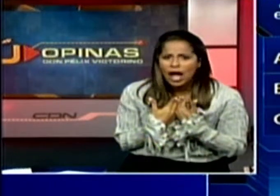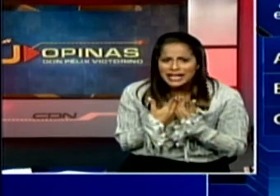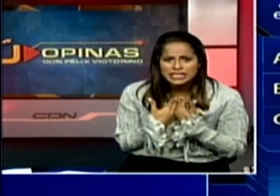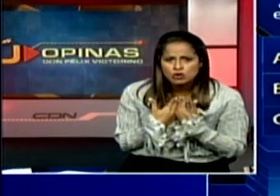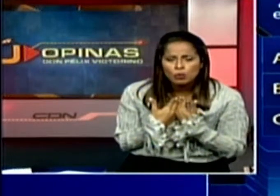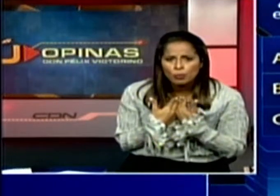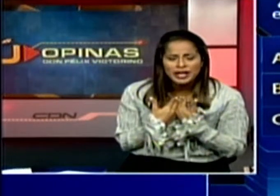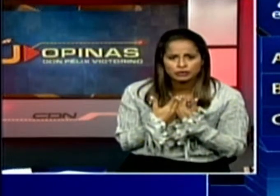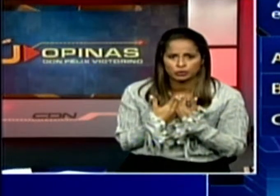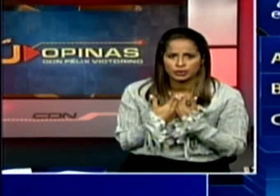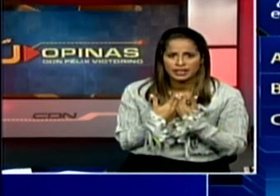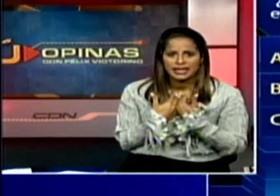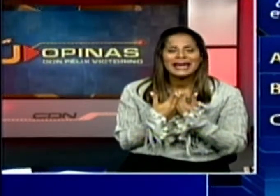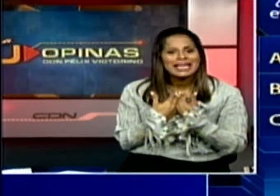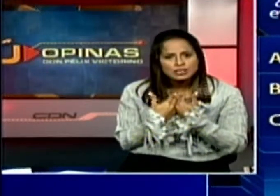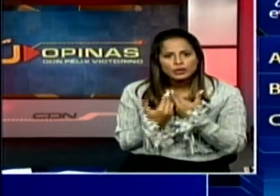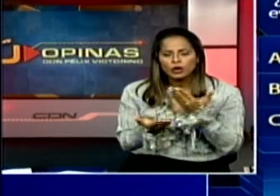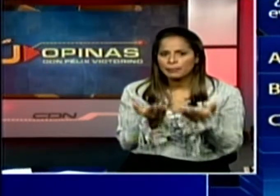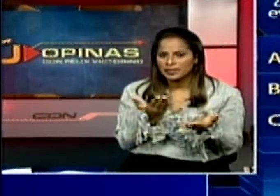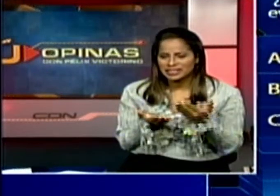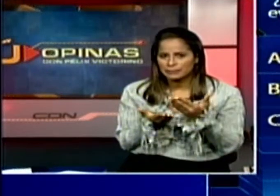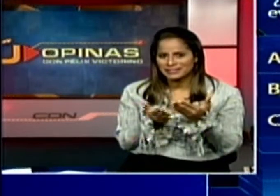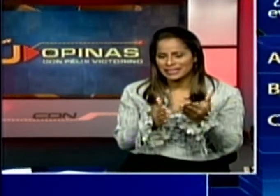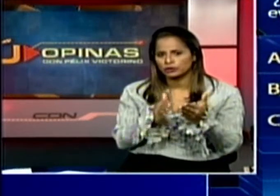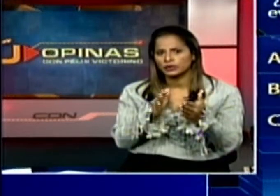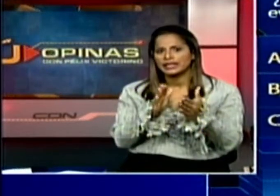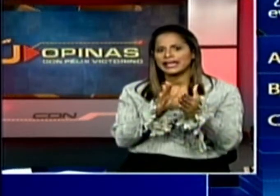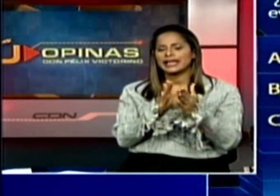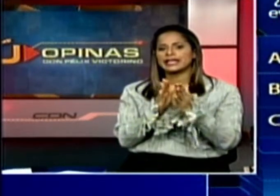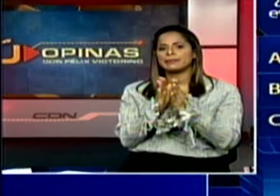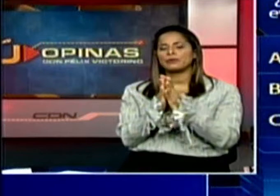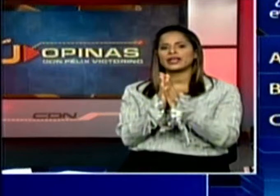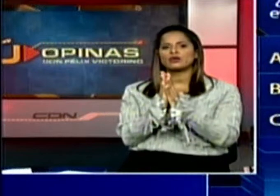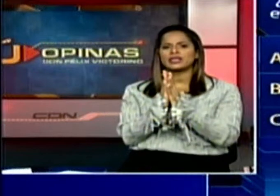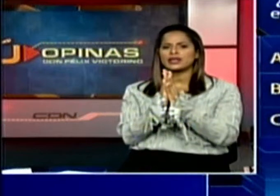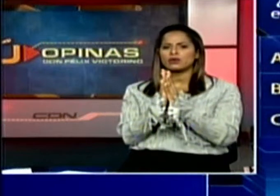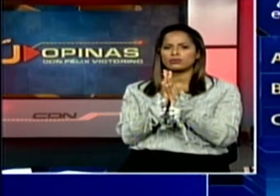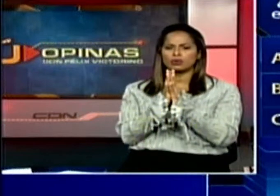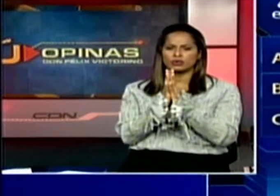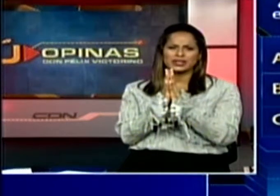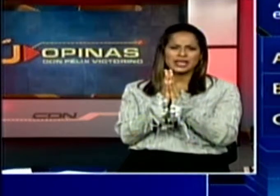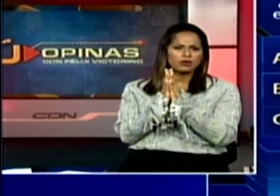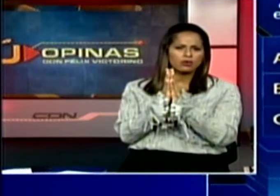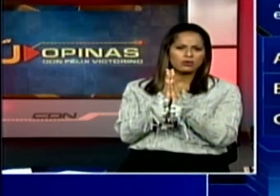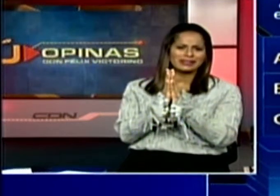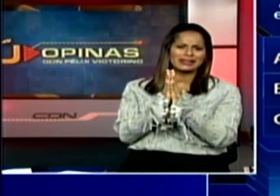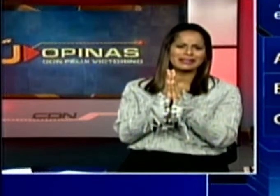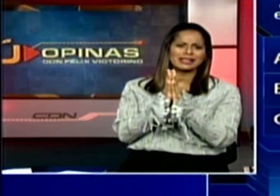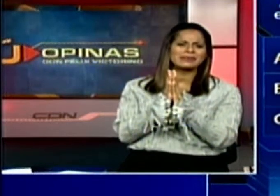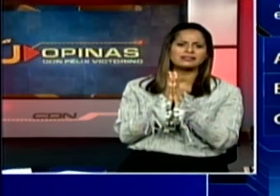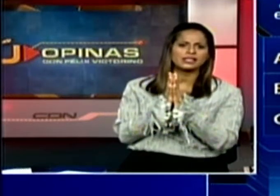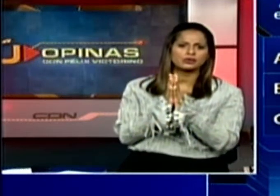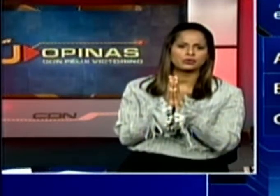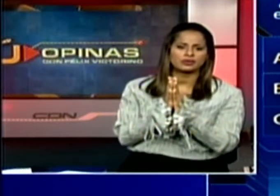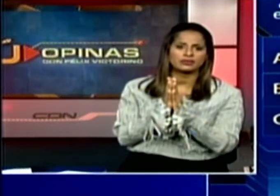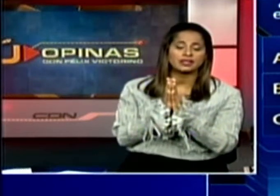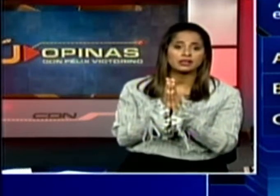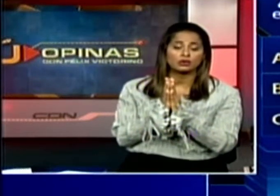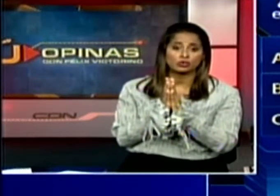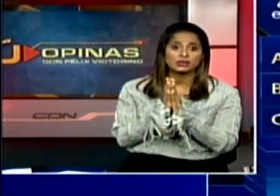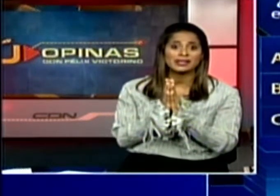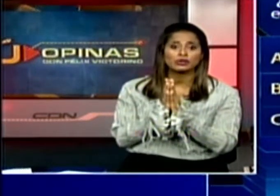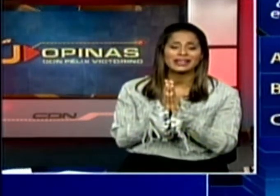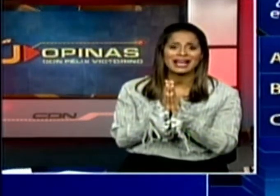no hay ningún muerto. Eso es lo que puede estar pasando. Porque no quiero entrar en desmentidos